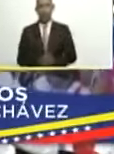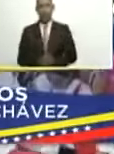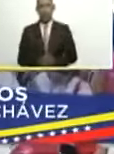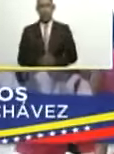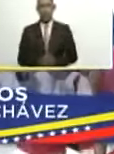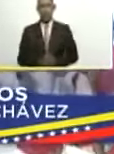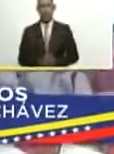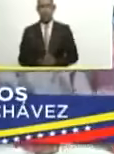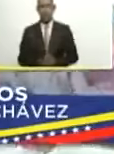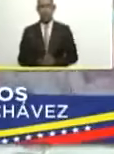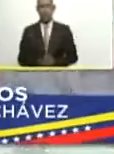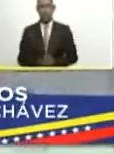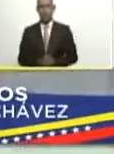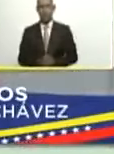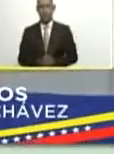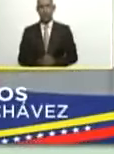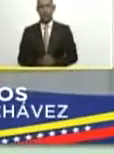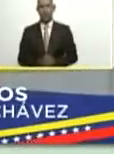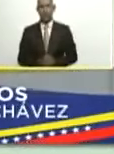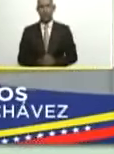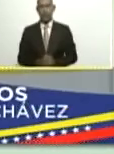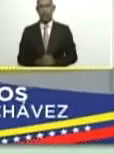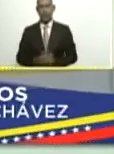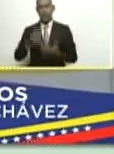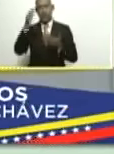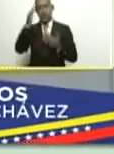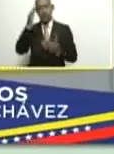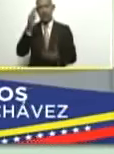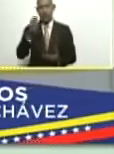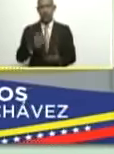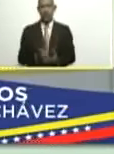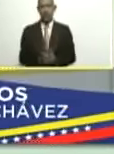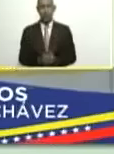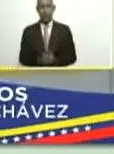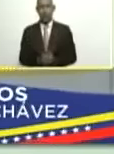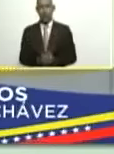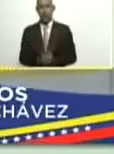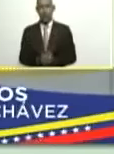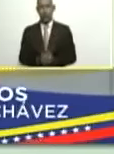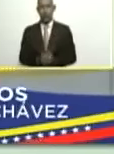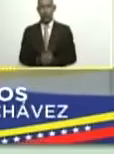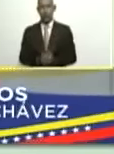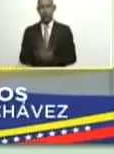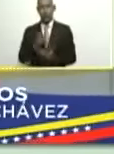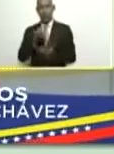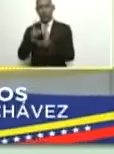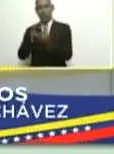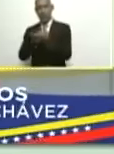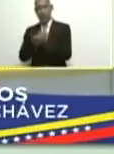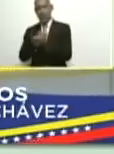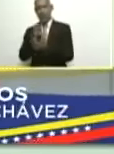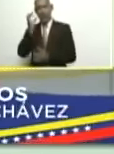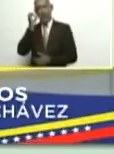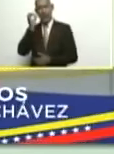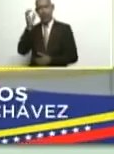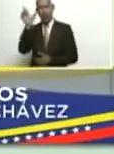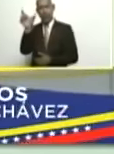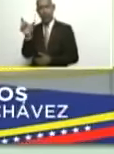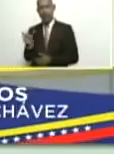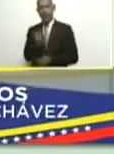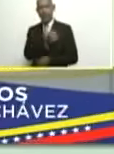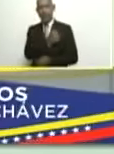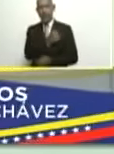Un saludo a mi amiga, la Caperucita Roja de